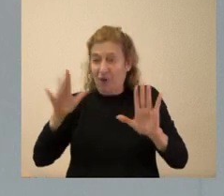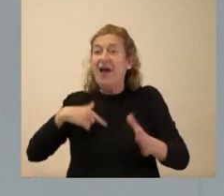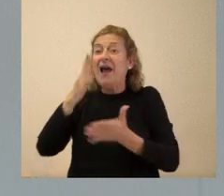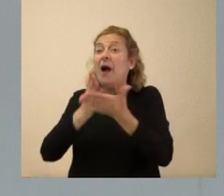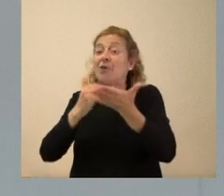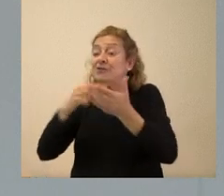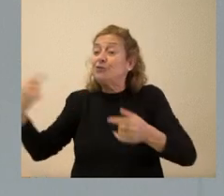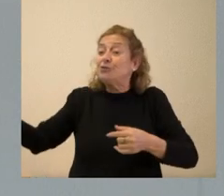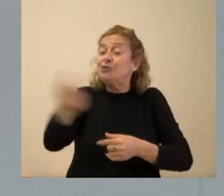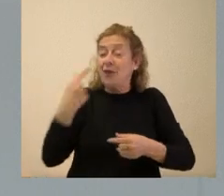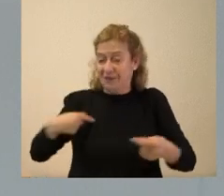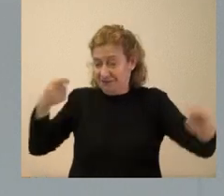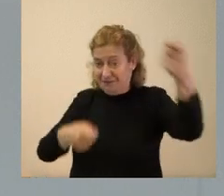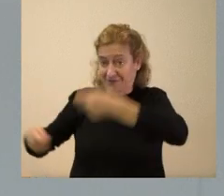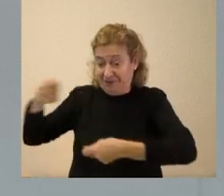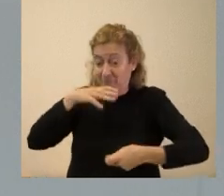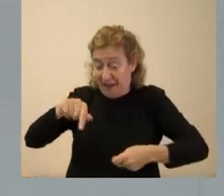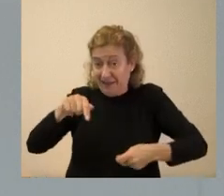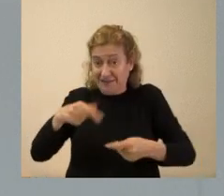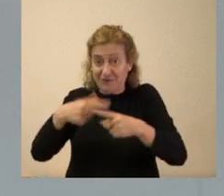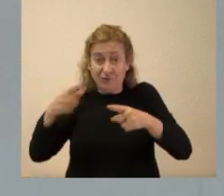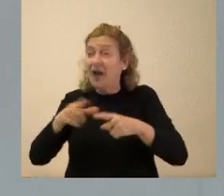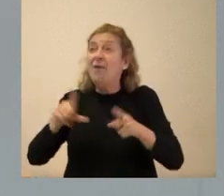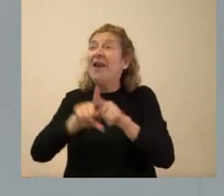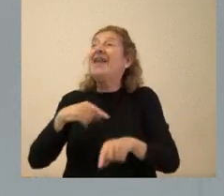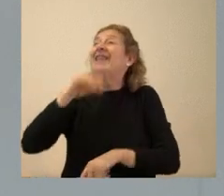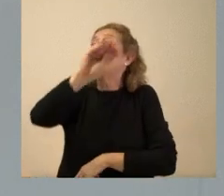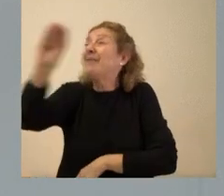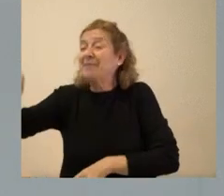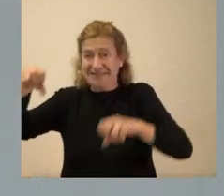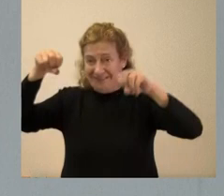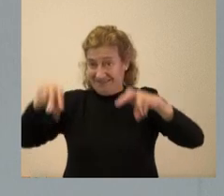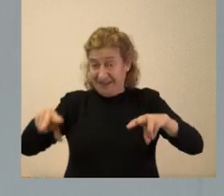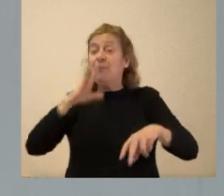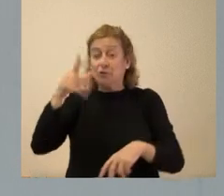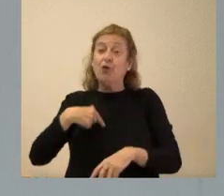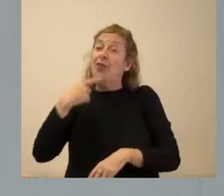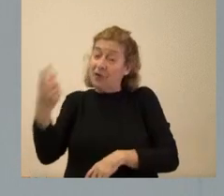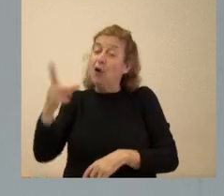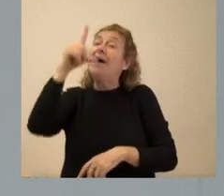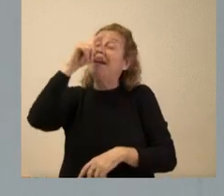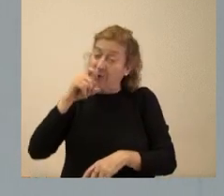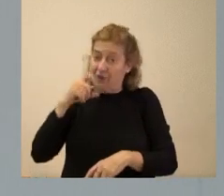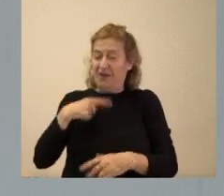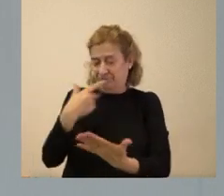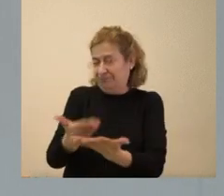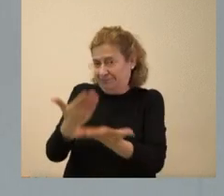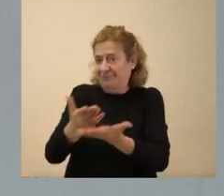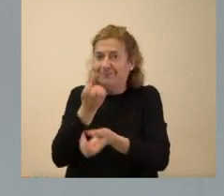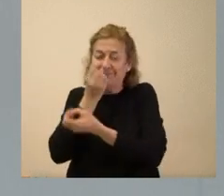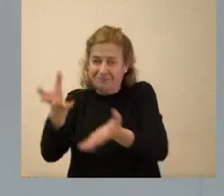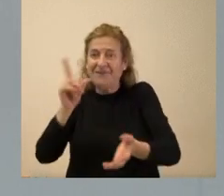comunidades autónomas determinante en estas medidas ni siquiera se nos ha tenido en cuenta y por tanto yo lo que hago es recordarlo ponerlo de manifiesto y también